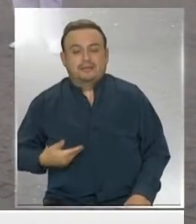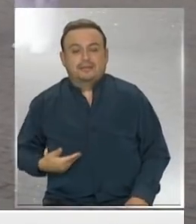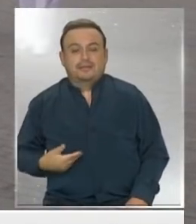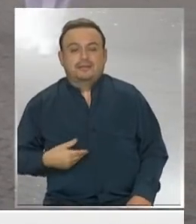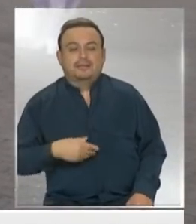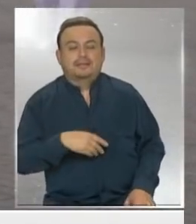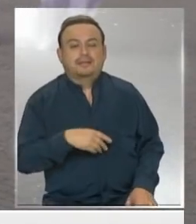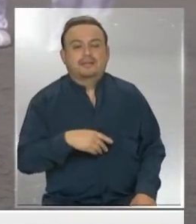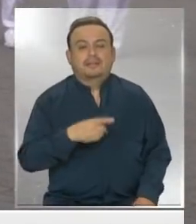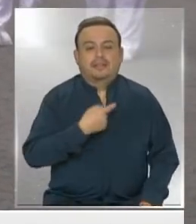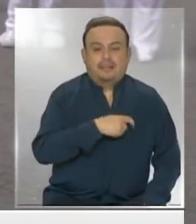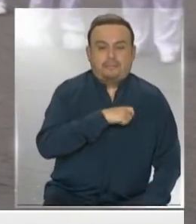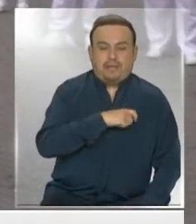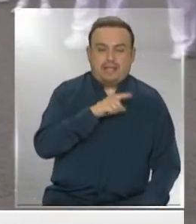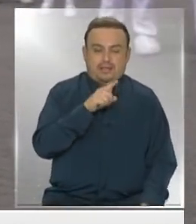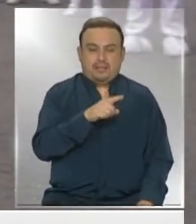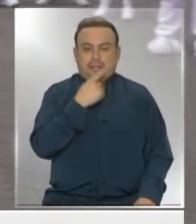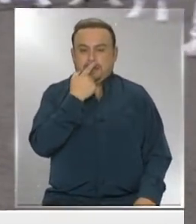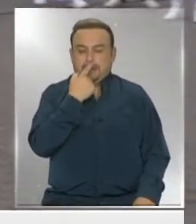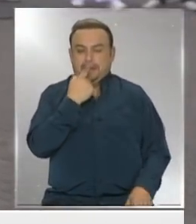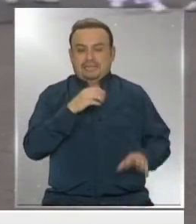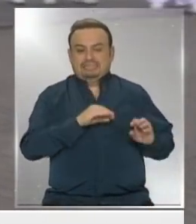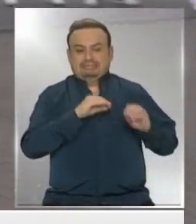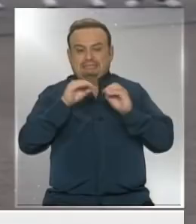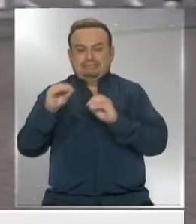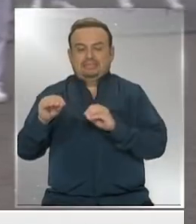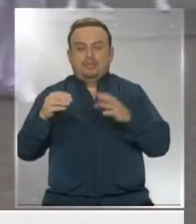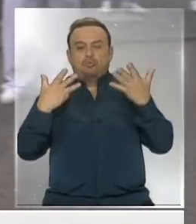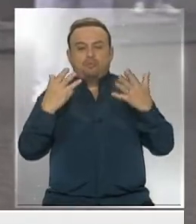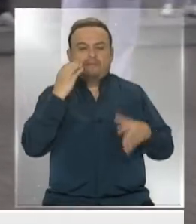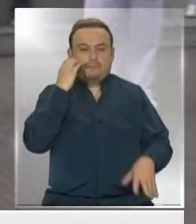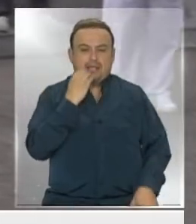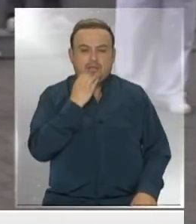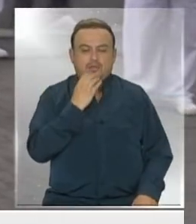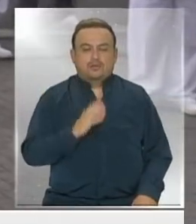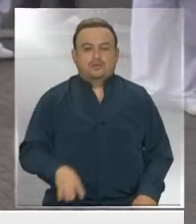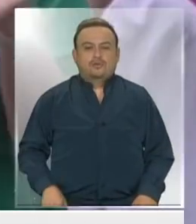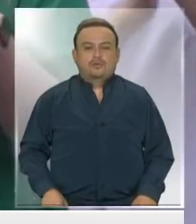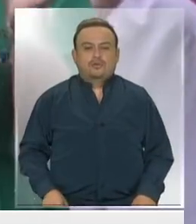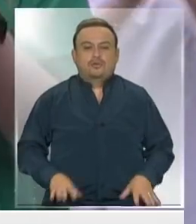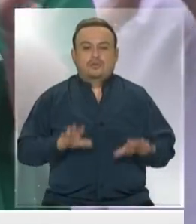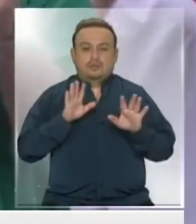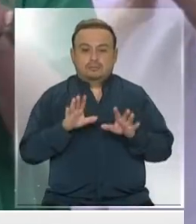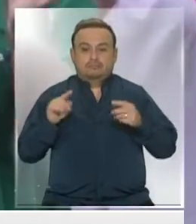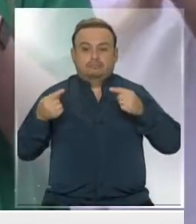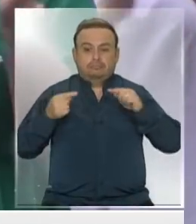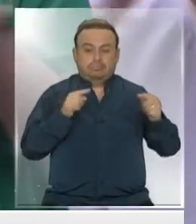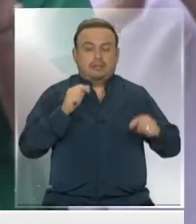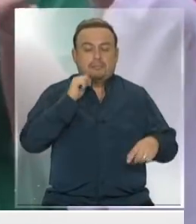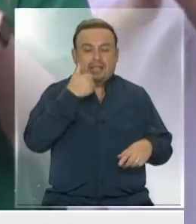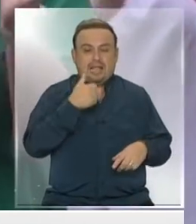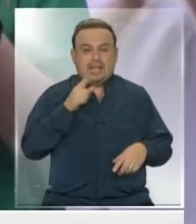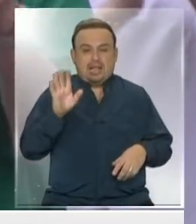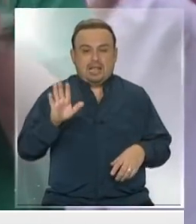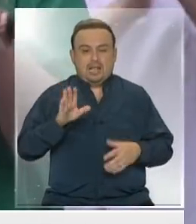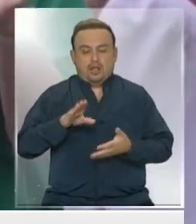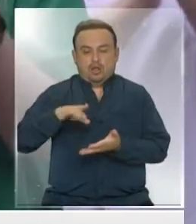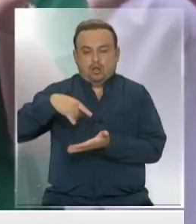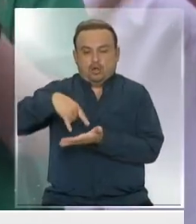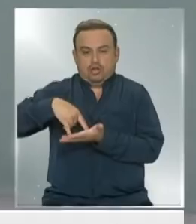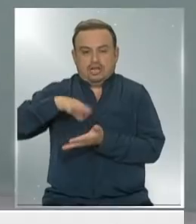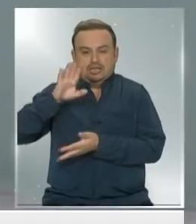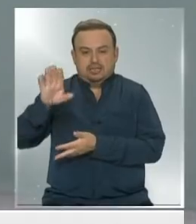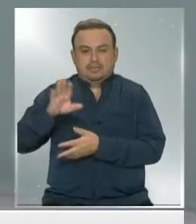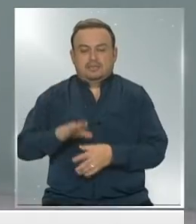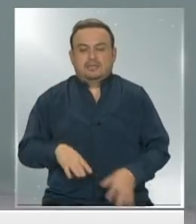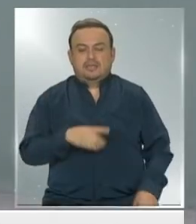Pedro Sánchez busca extender al menos hasta el 9 de mayo, que es algo que se va a discutir mañana en el Congreso de